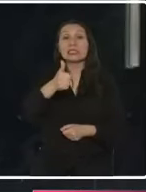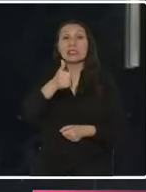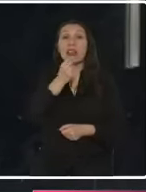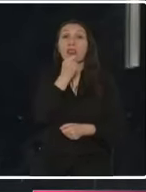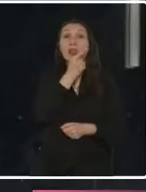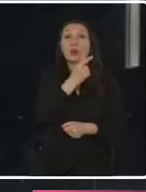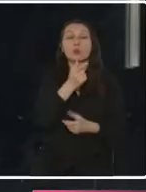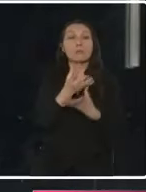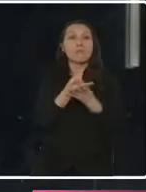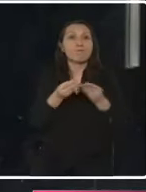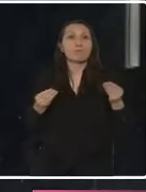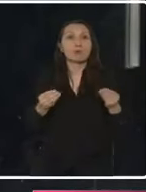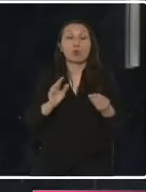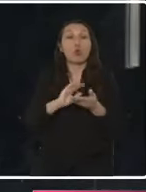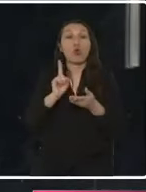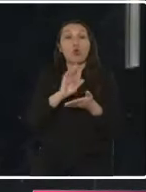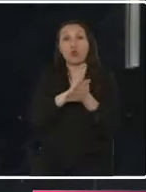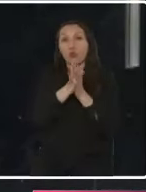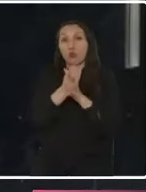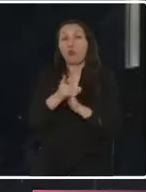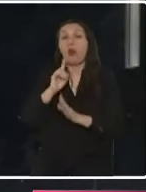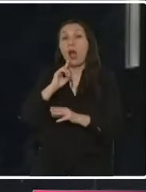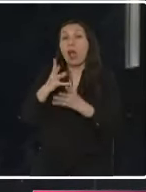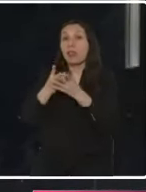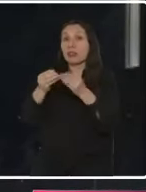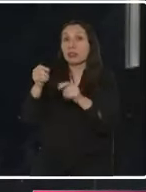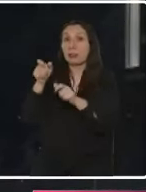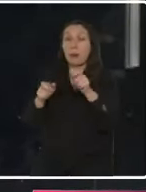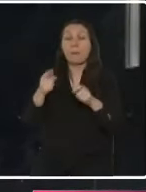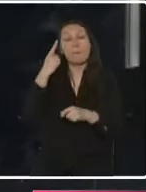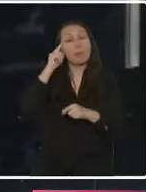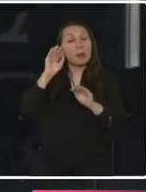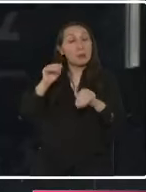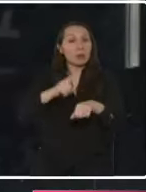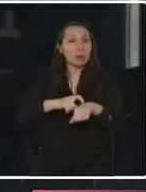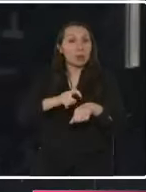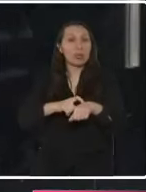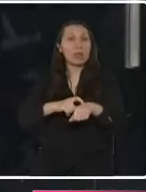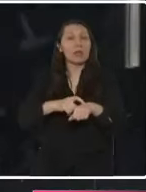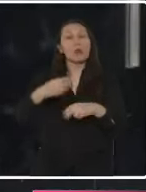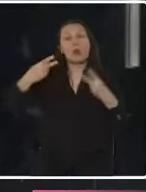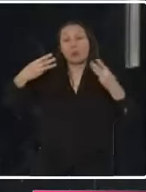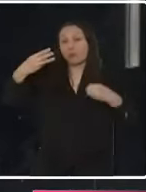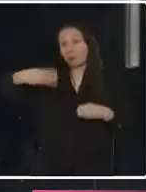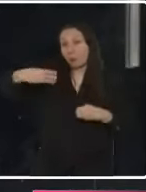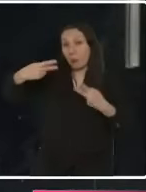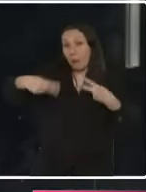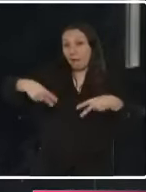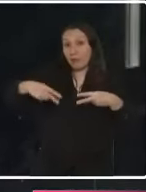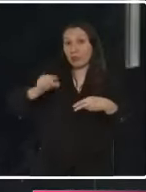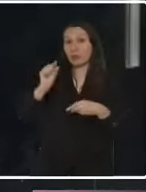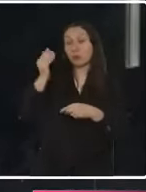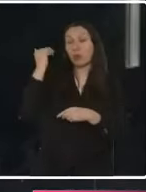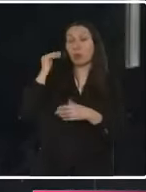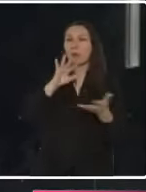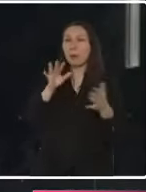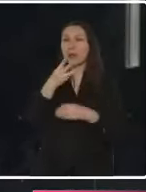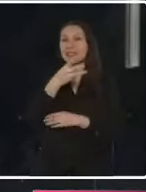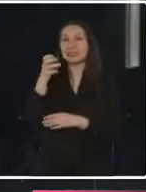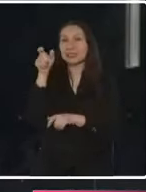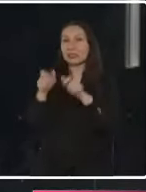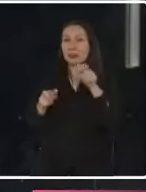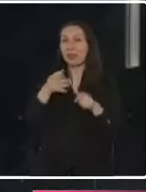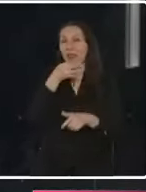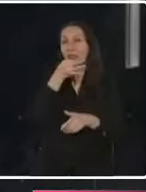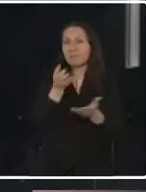por presunta desgracia, que no todas incluyen desaparecidos, pero en paralelo el municipio de Viña del Mar también en los últimos días había hablado de cerca de